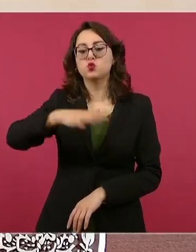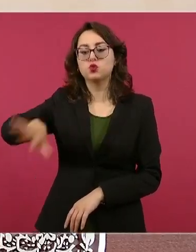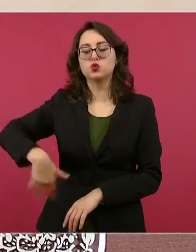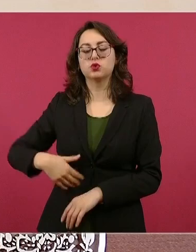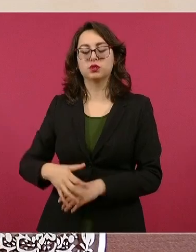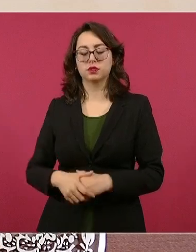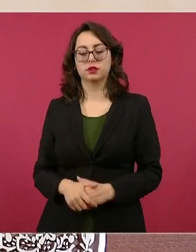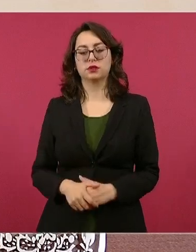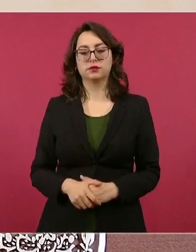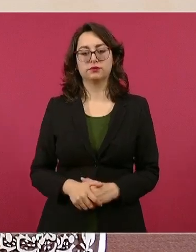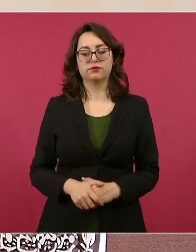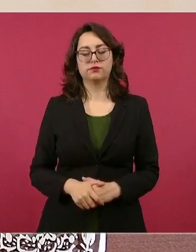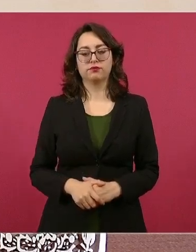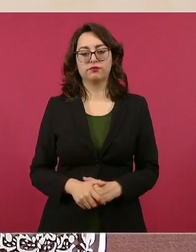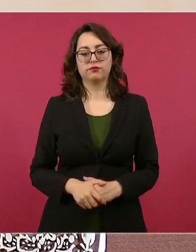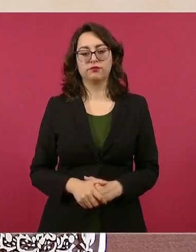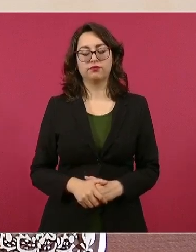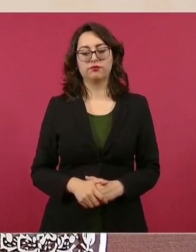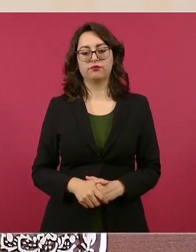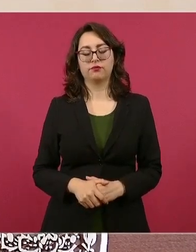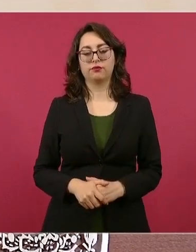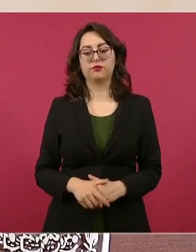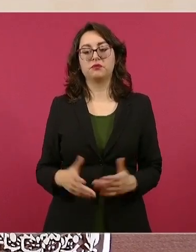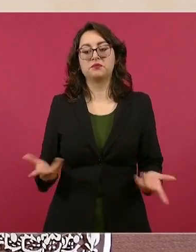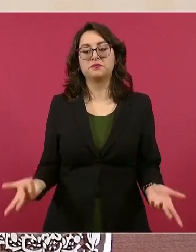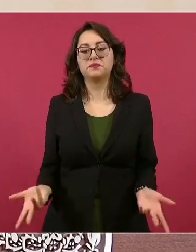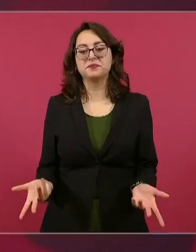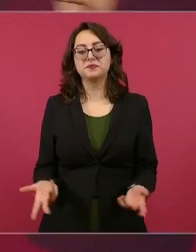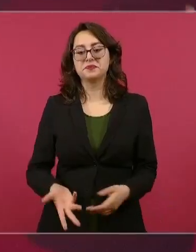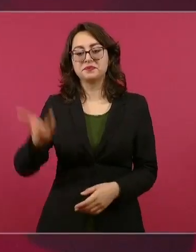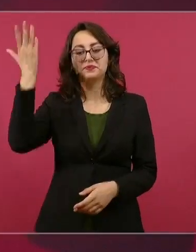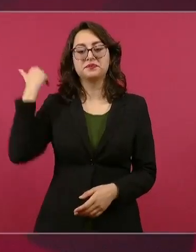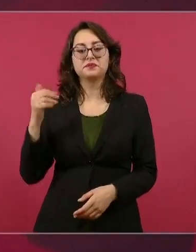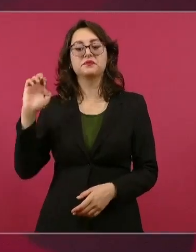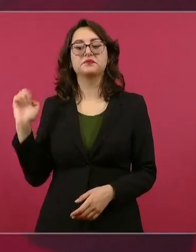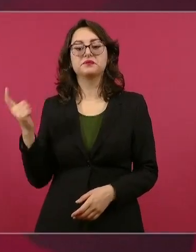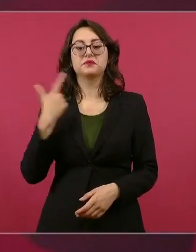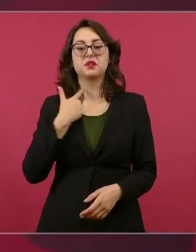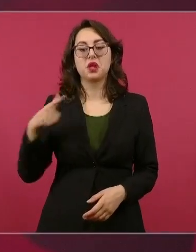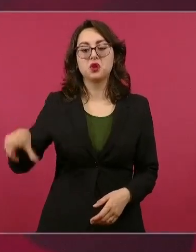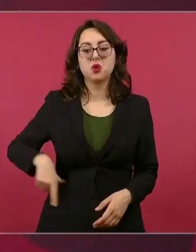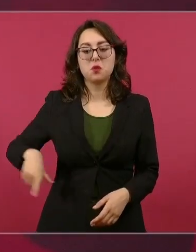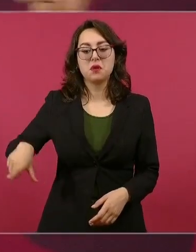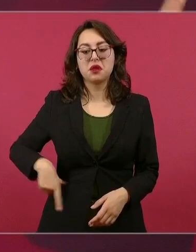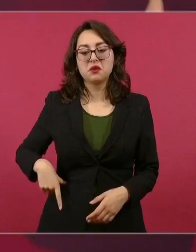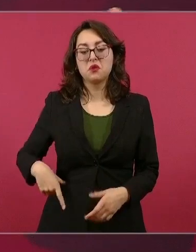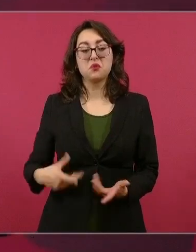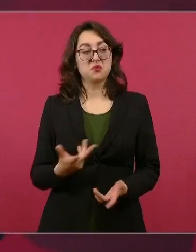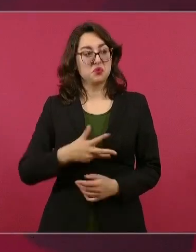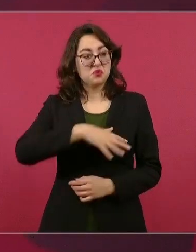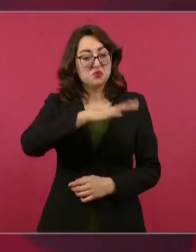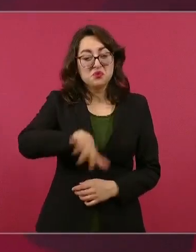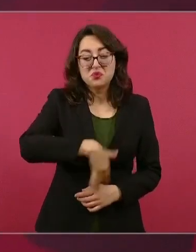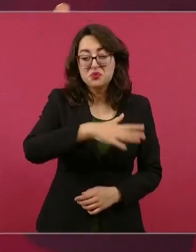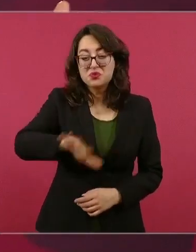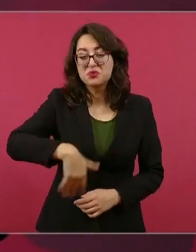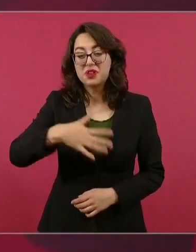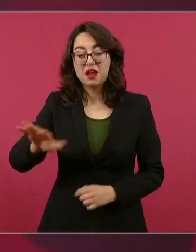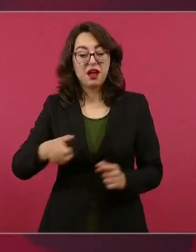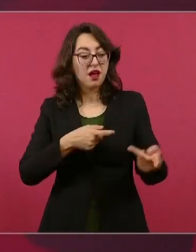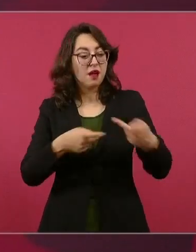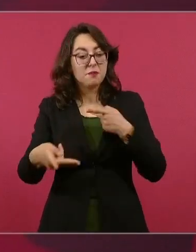tiempos. Bueno, en otros tiempos, en otros sexenios, no había ni siquiera un